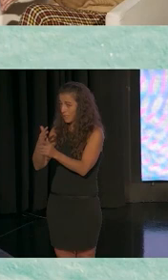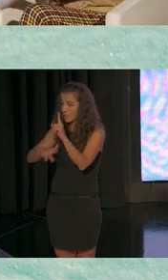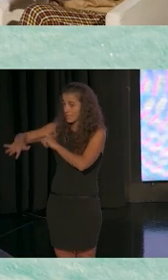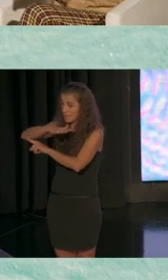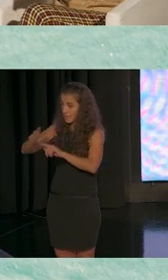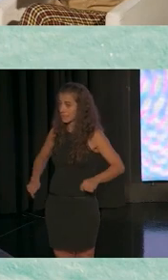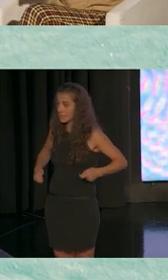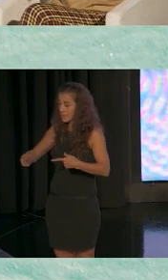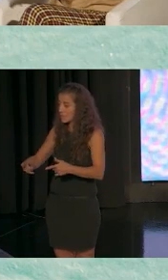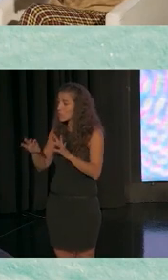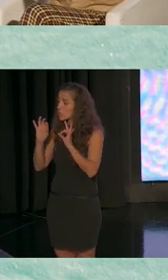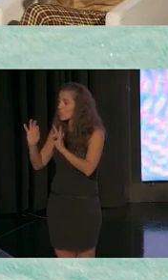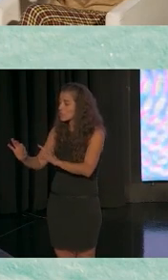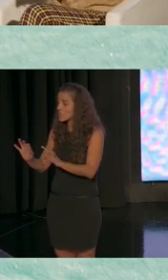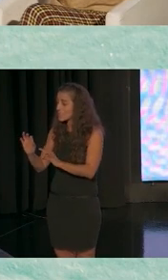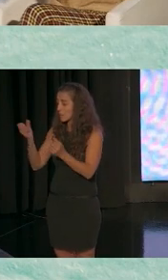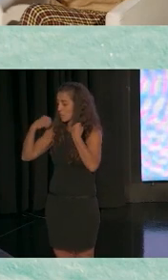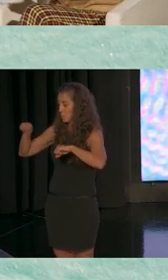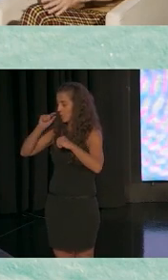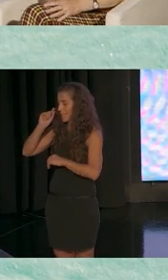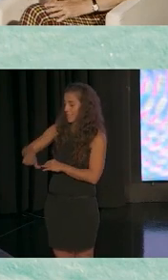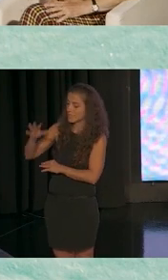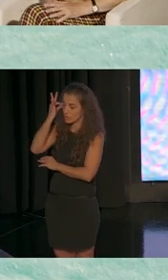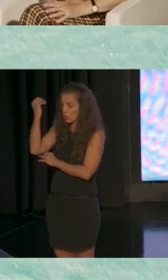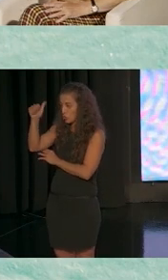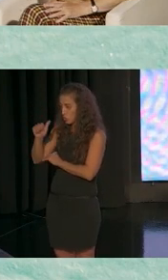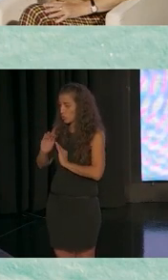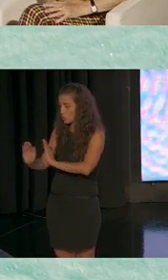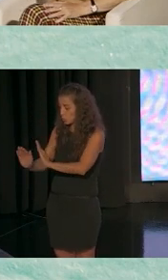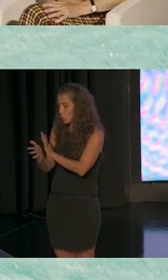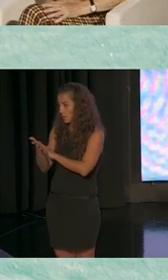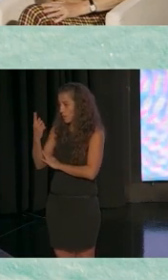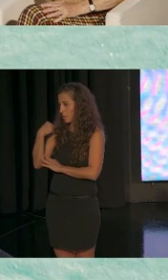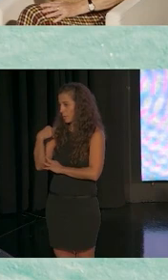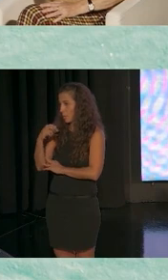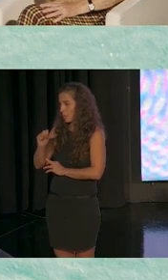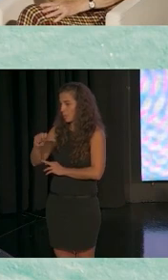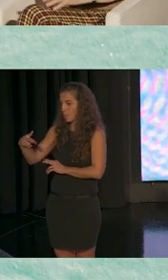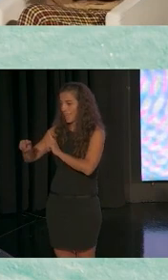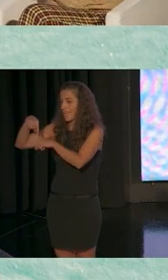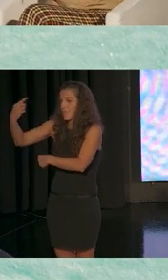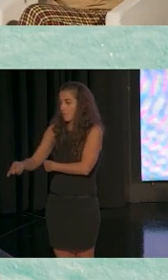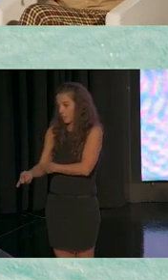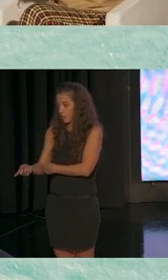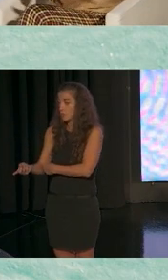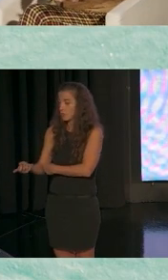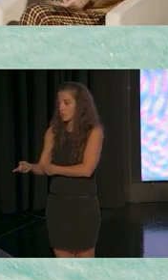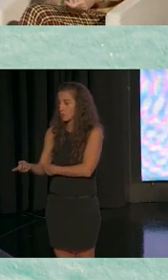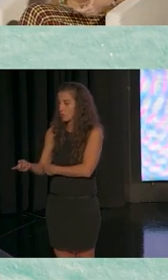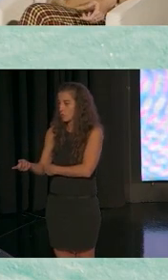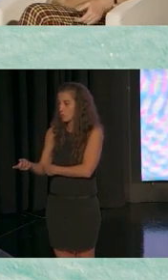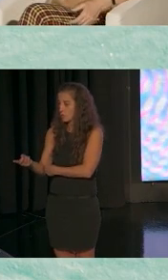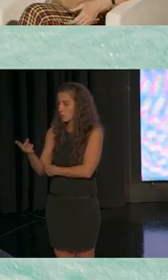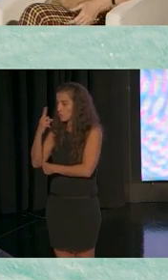en las prácticas directas con con los niños y con las niñas ver esos esos efectos como Cómo